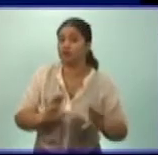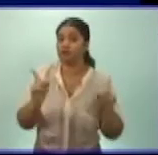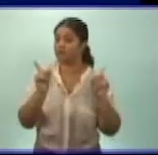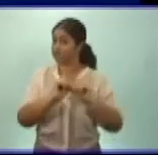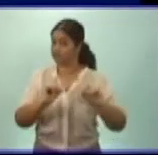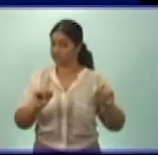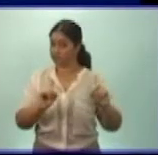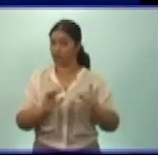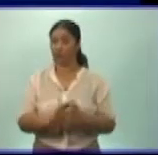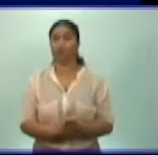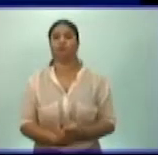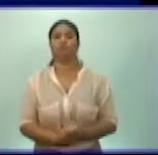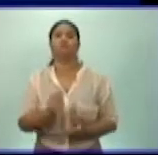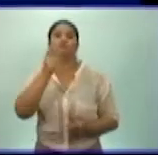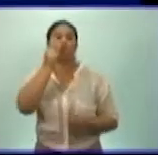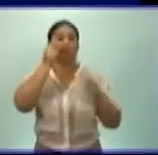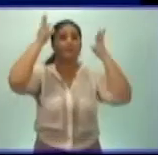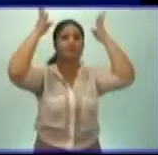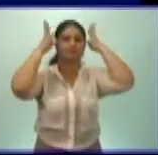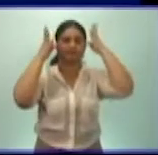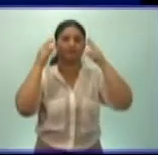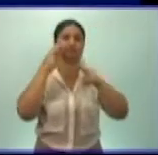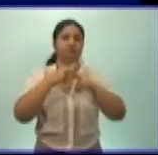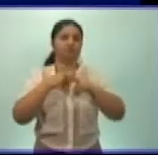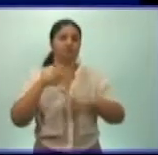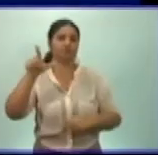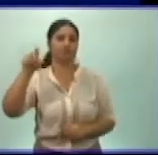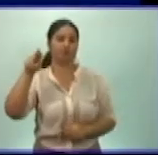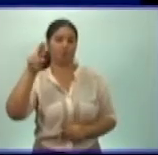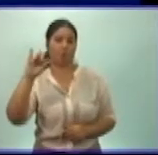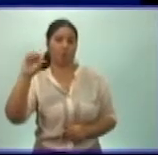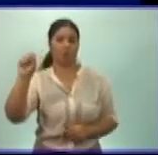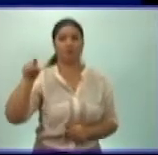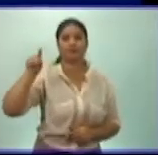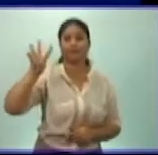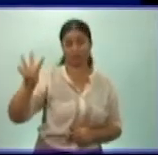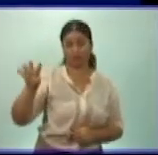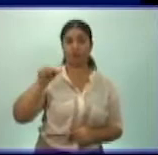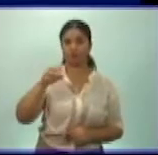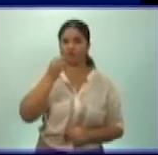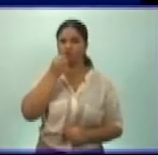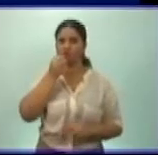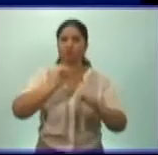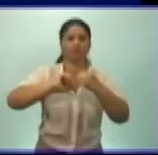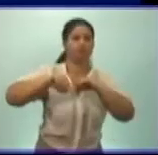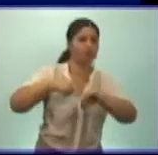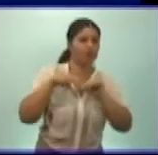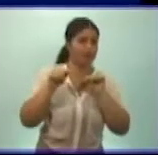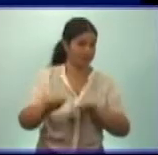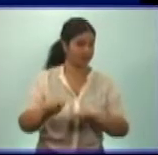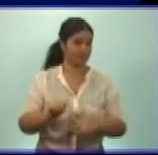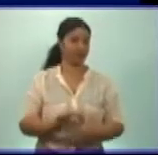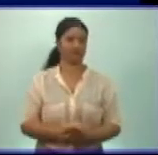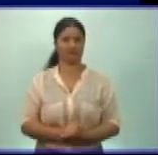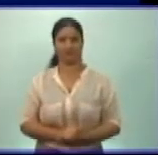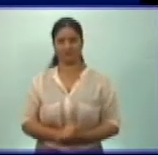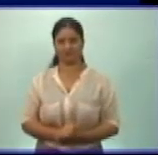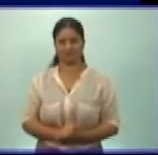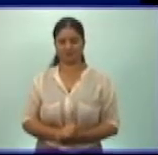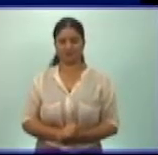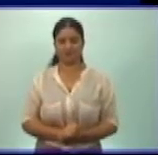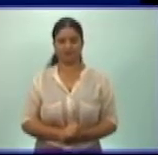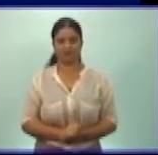poder, logró el absolutismo, incluso utiliza esa célebre frase traducida al